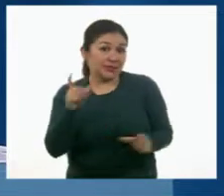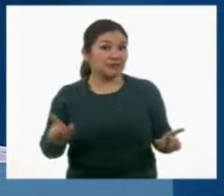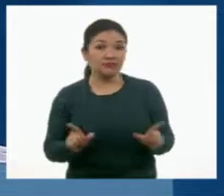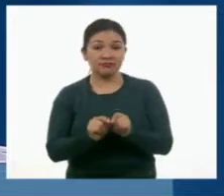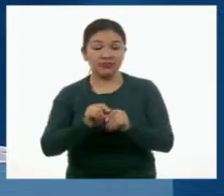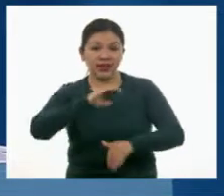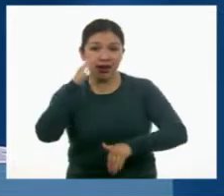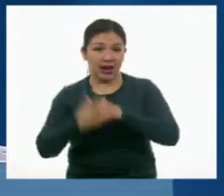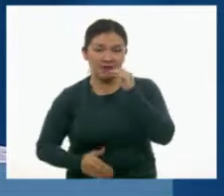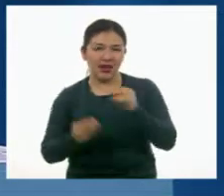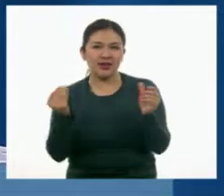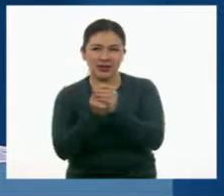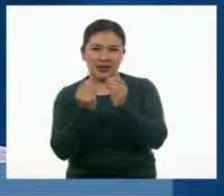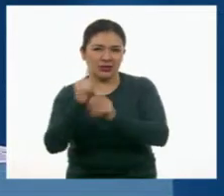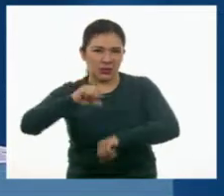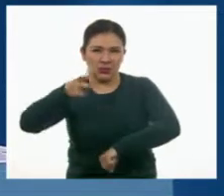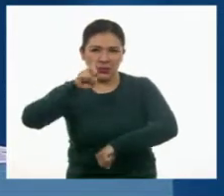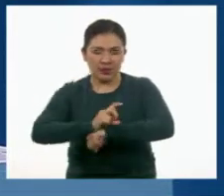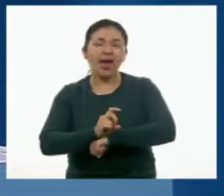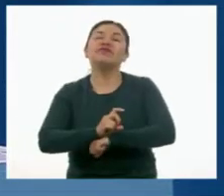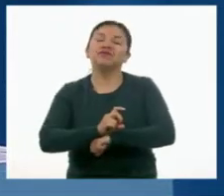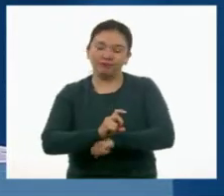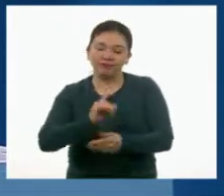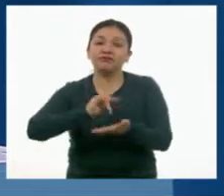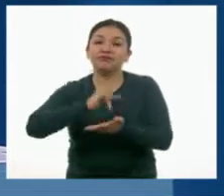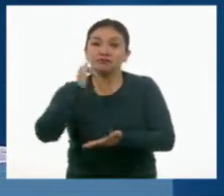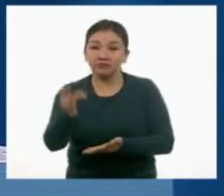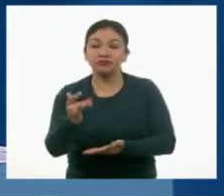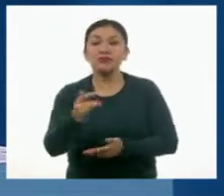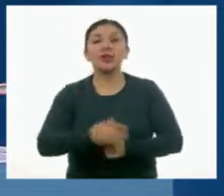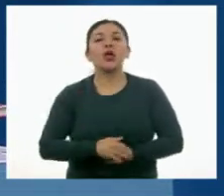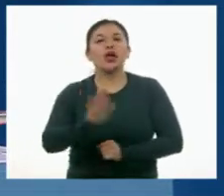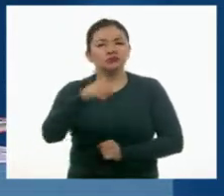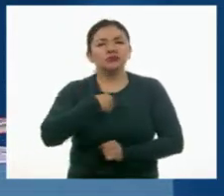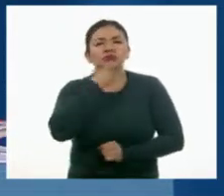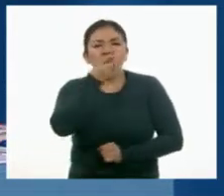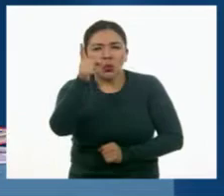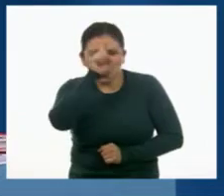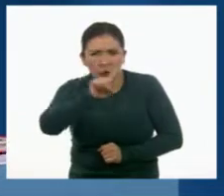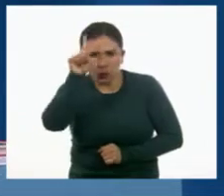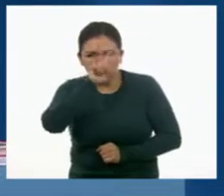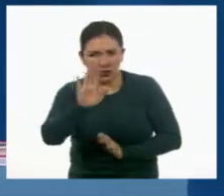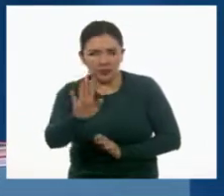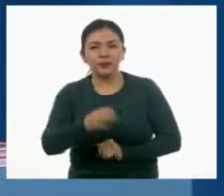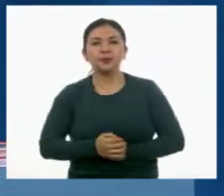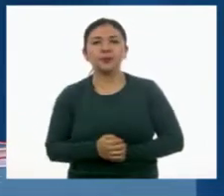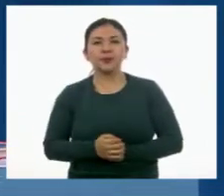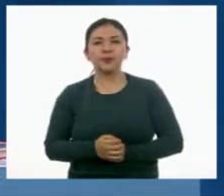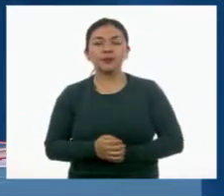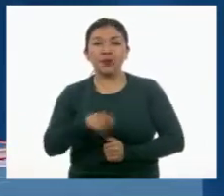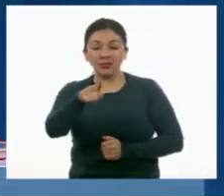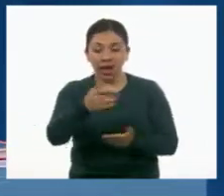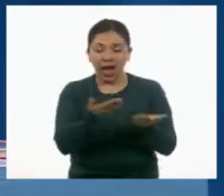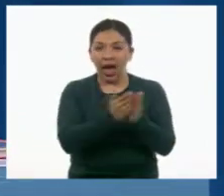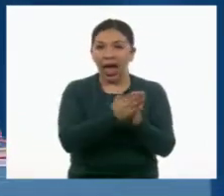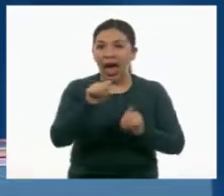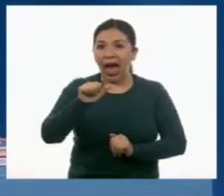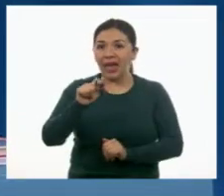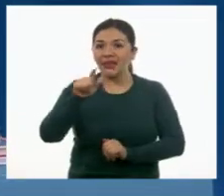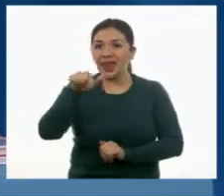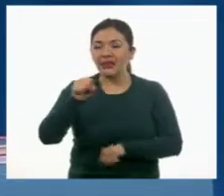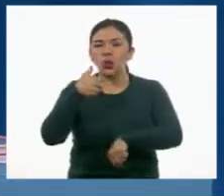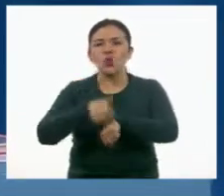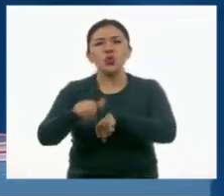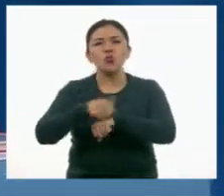por concluido el tema, María. Muchísimas gracias y yo nada más te quiero recomendar que en tu atlas, en la